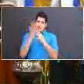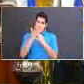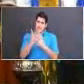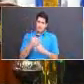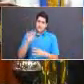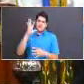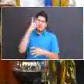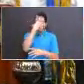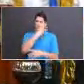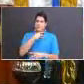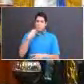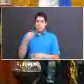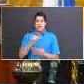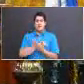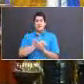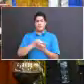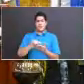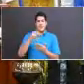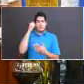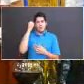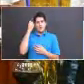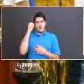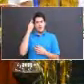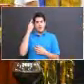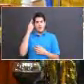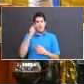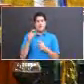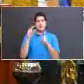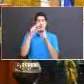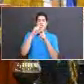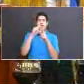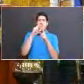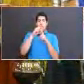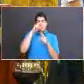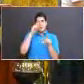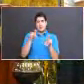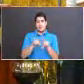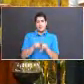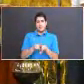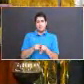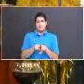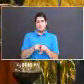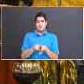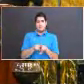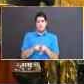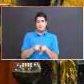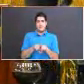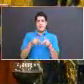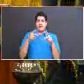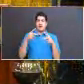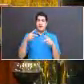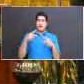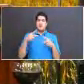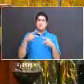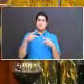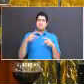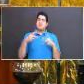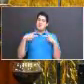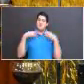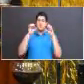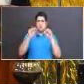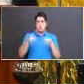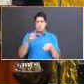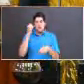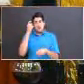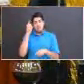su Espíritu Santo, del entendimiento de la palabra también. Hemos logrado entender algunas cosas,